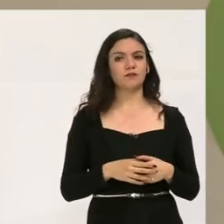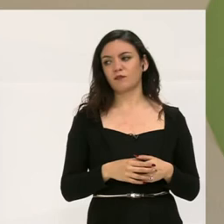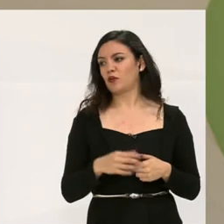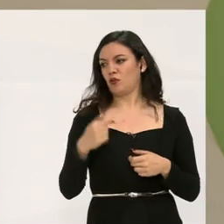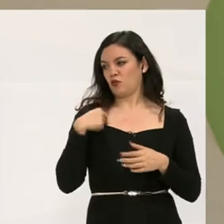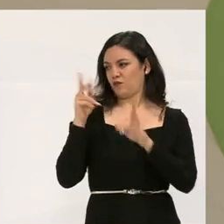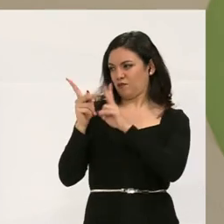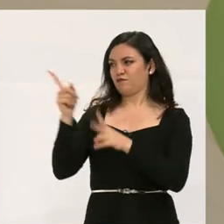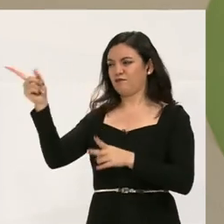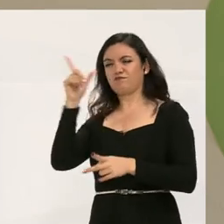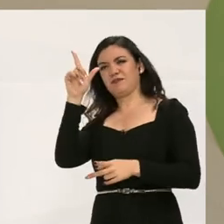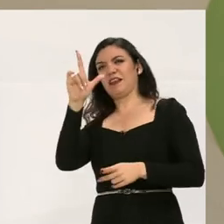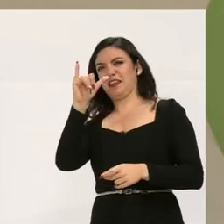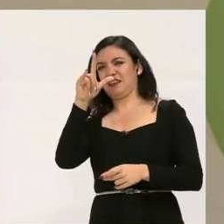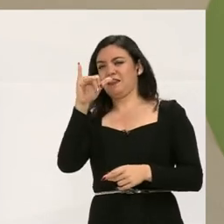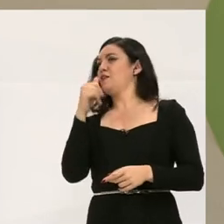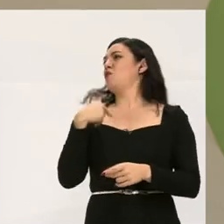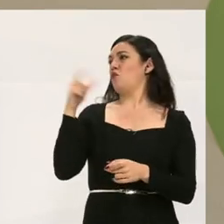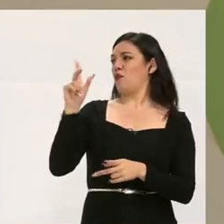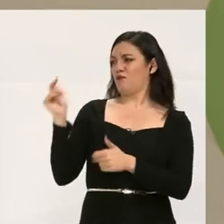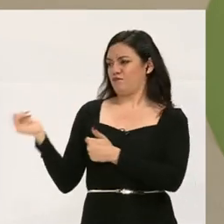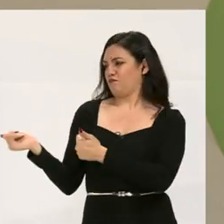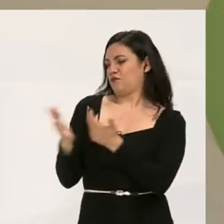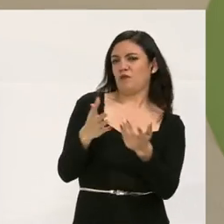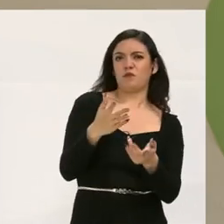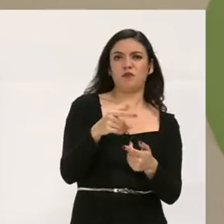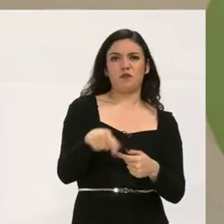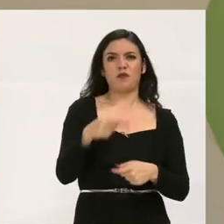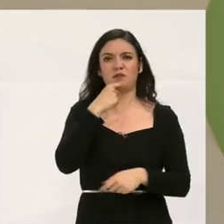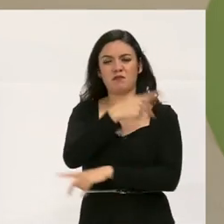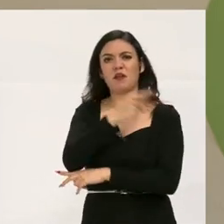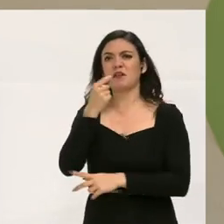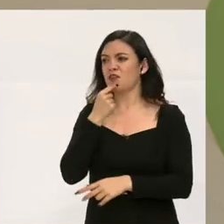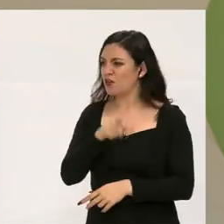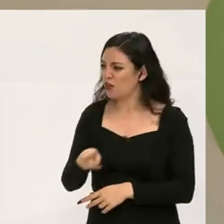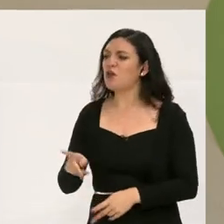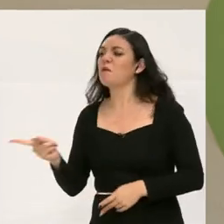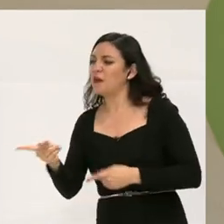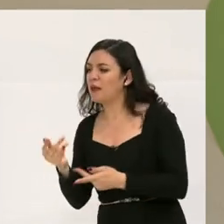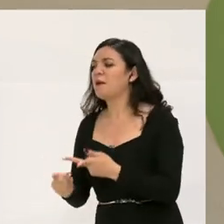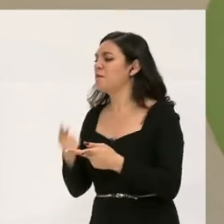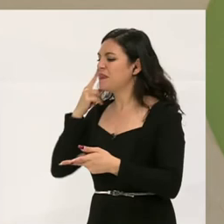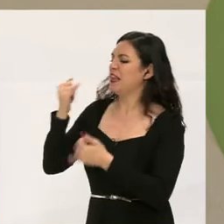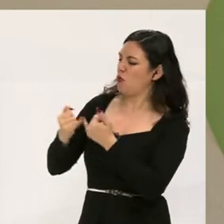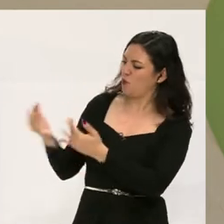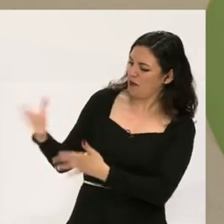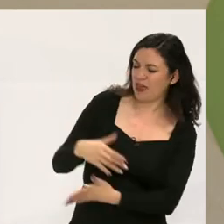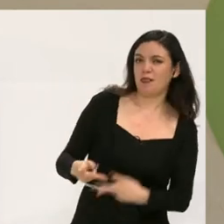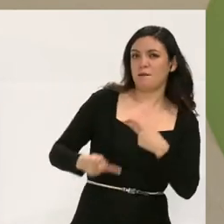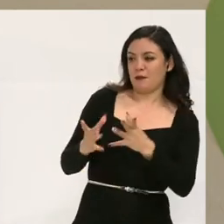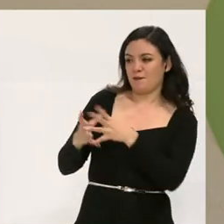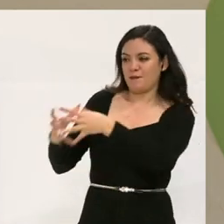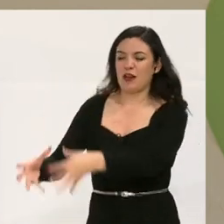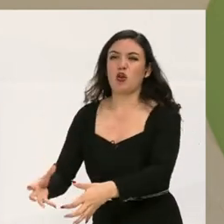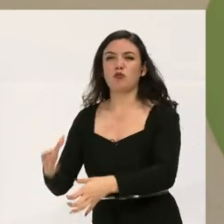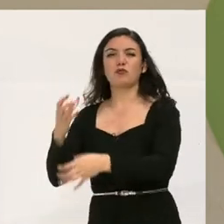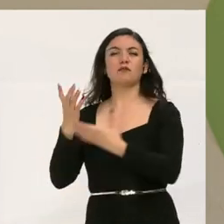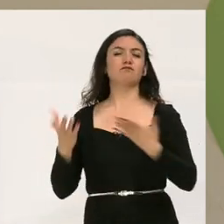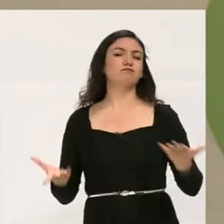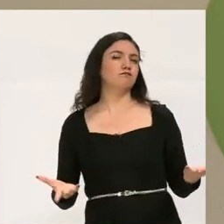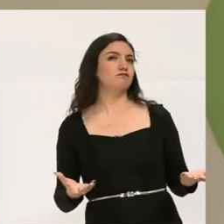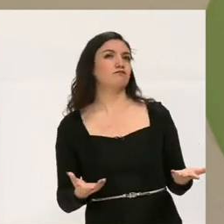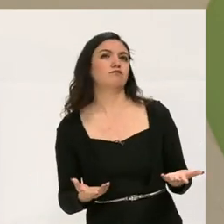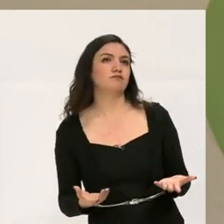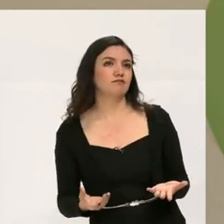mucho. Le comentaba yo a Lili que cuando lo llevo al parque, hay muchas personas que lo juntan, le prestan pelota, o